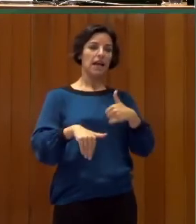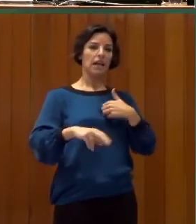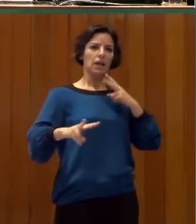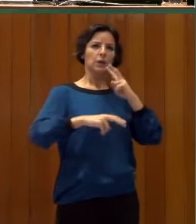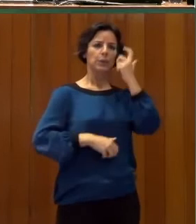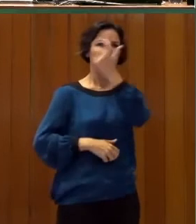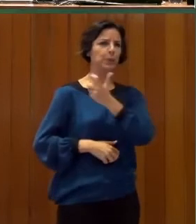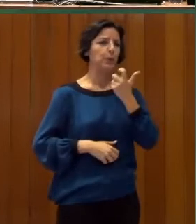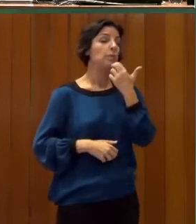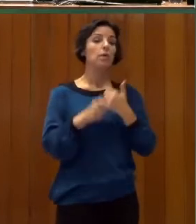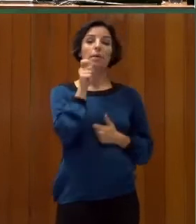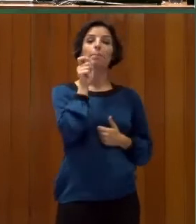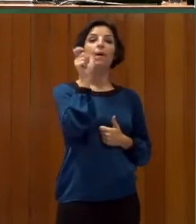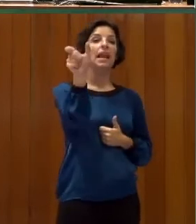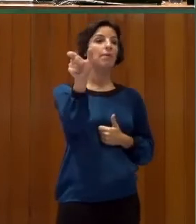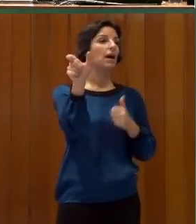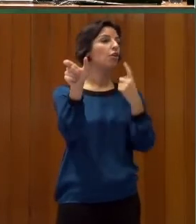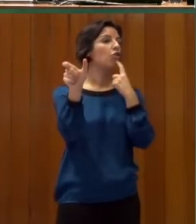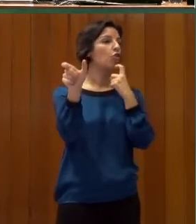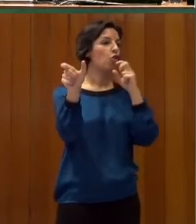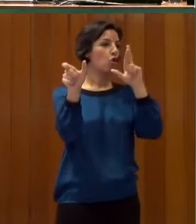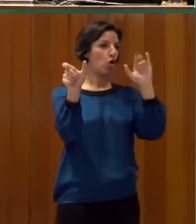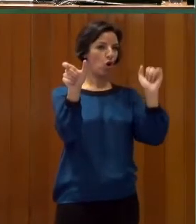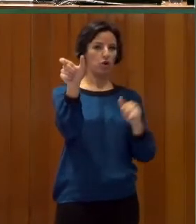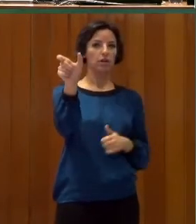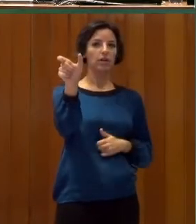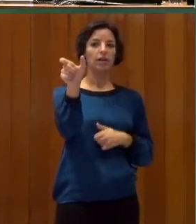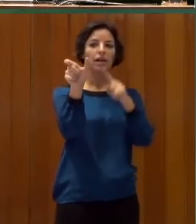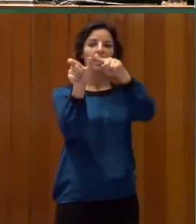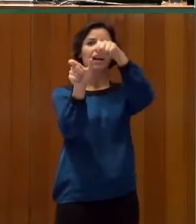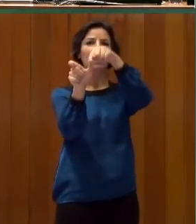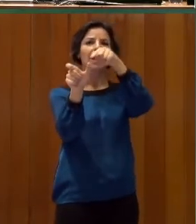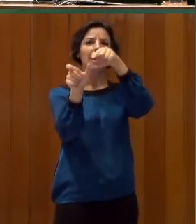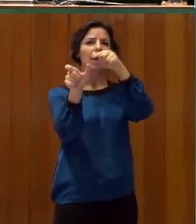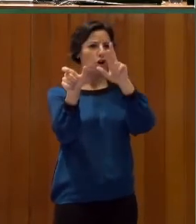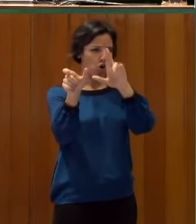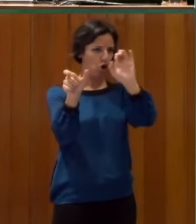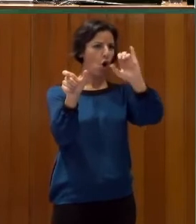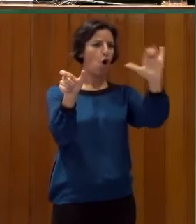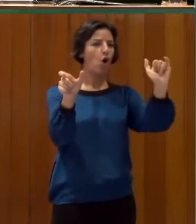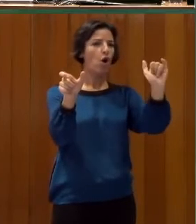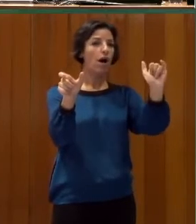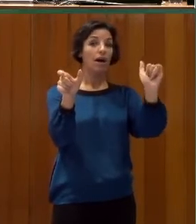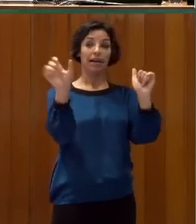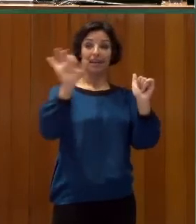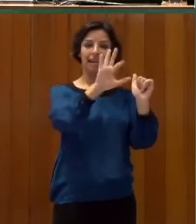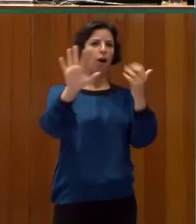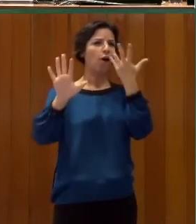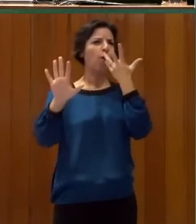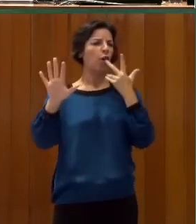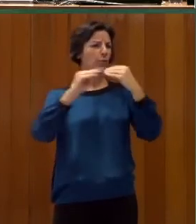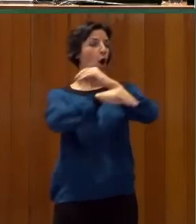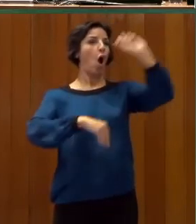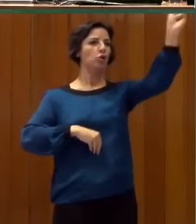se lee una palabra como rojo, escrita en tinta de color diferente al expresado por el significado de la palabra. Esta sería la